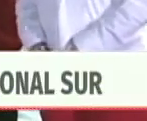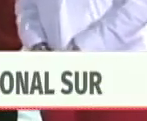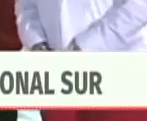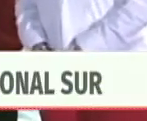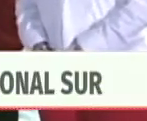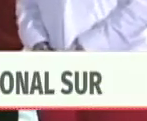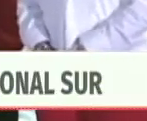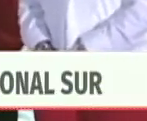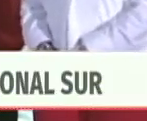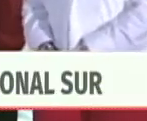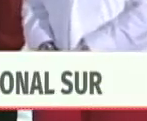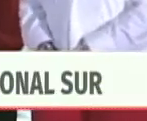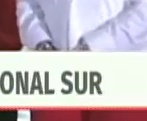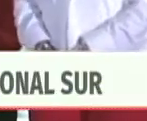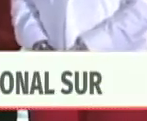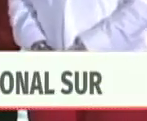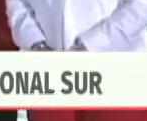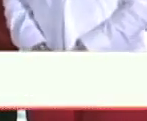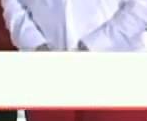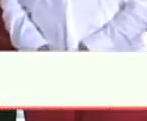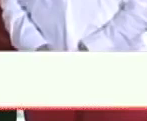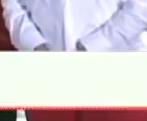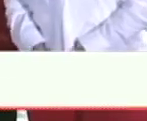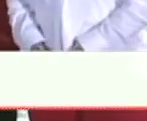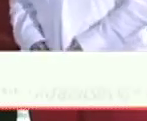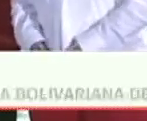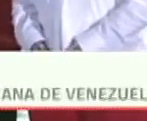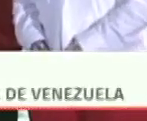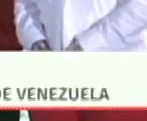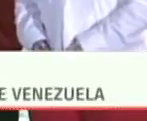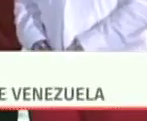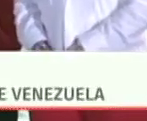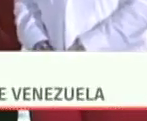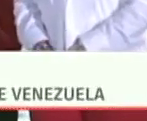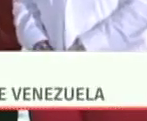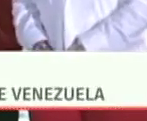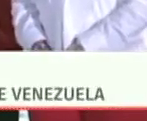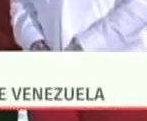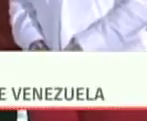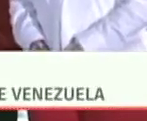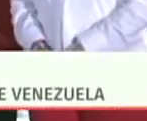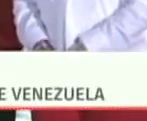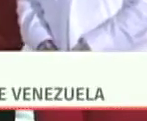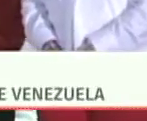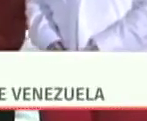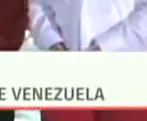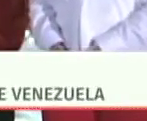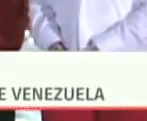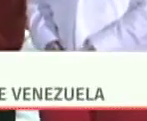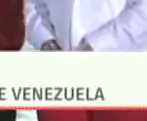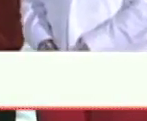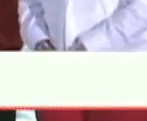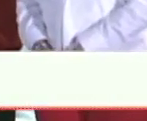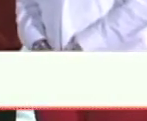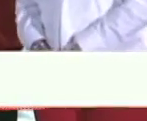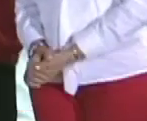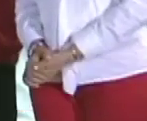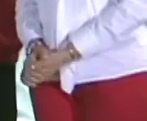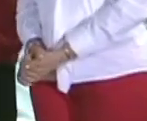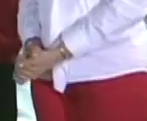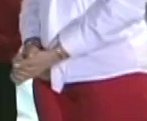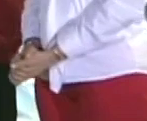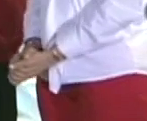sus opciones de recreación, compartir en familia, compartir en comunidad. El derecho a